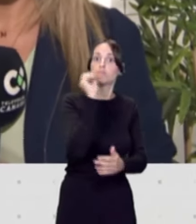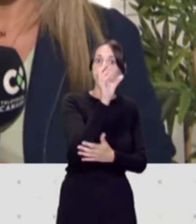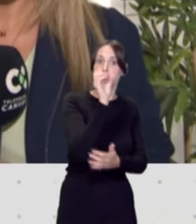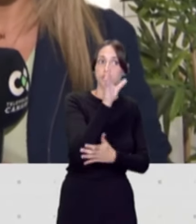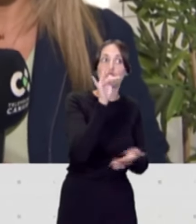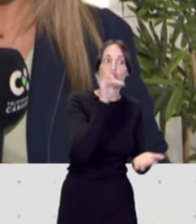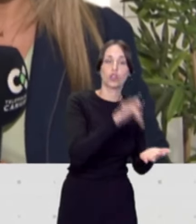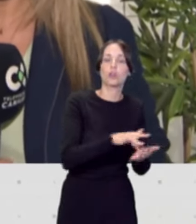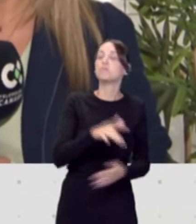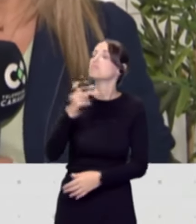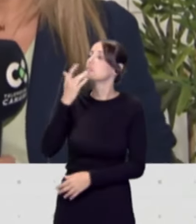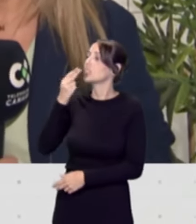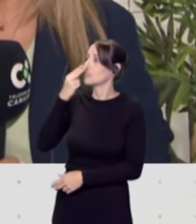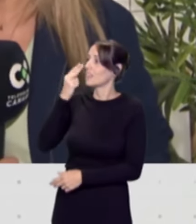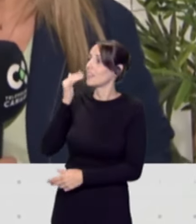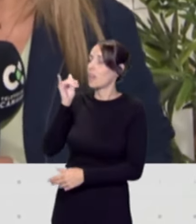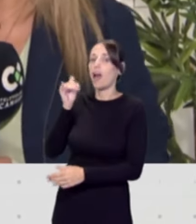acudan a esa charla. Gracias, María.